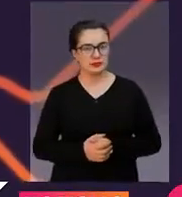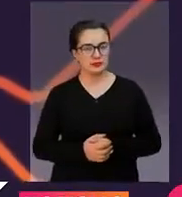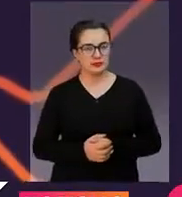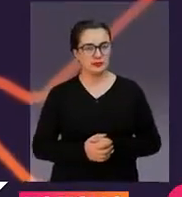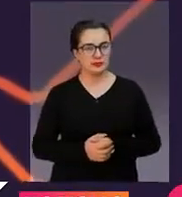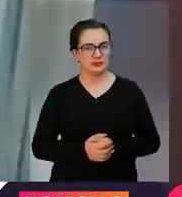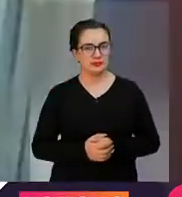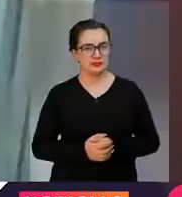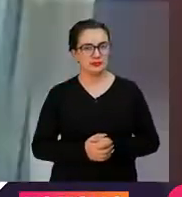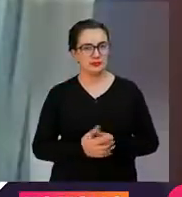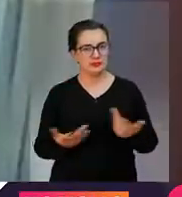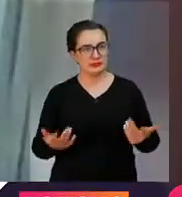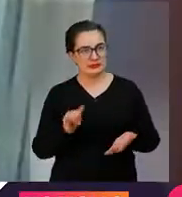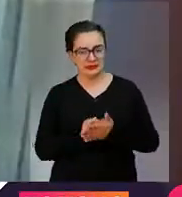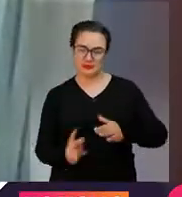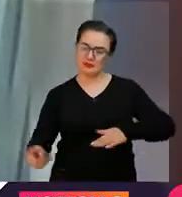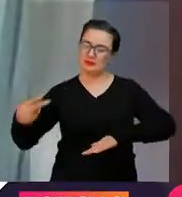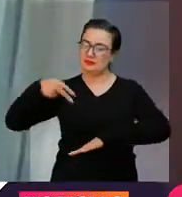estar en el podio